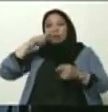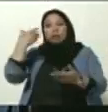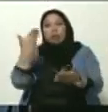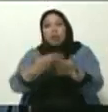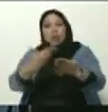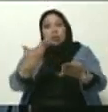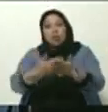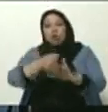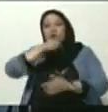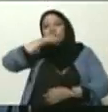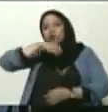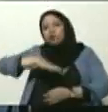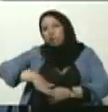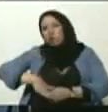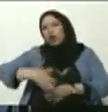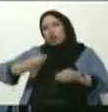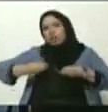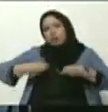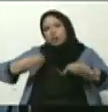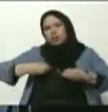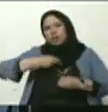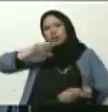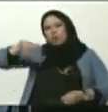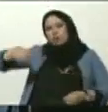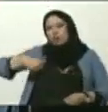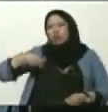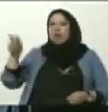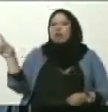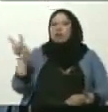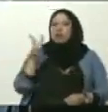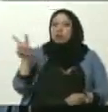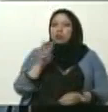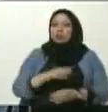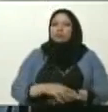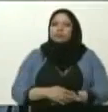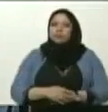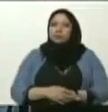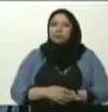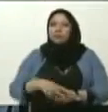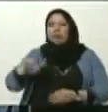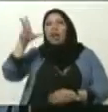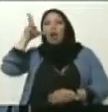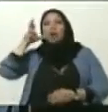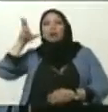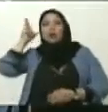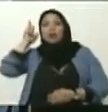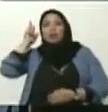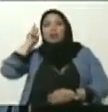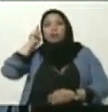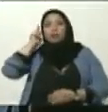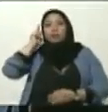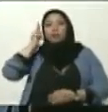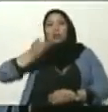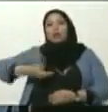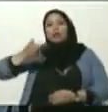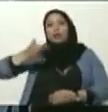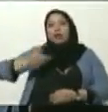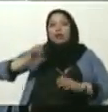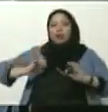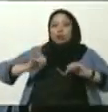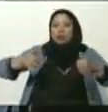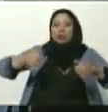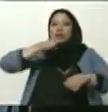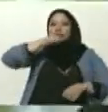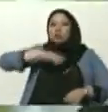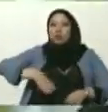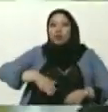momento histórico que estamos viviendo en nuestro país. En breve, bueno, vamos a escuchar ya palabras de este importante inicio para la